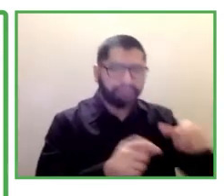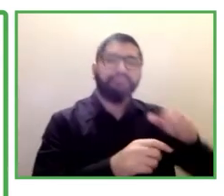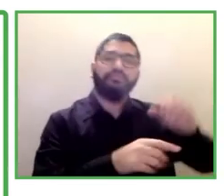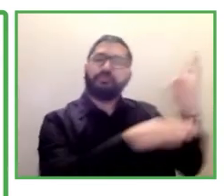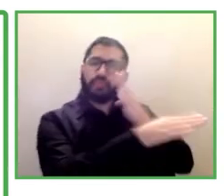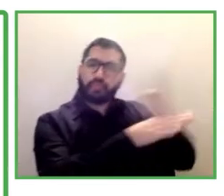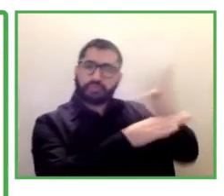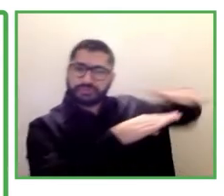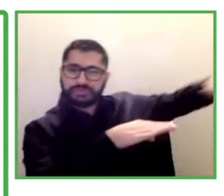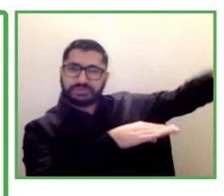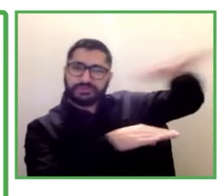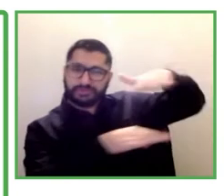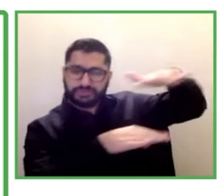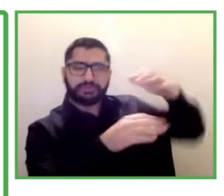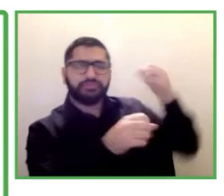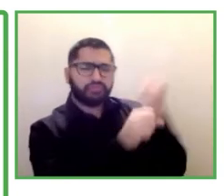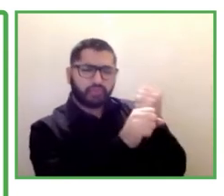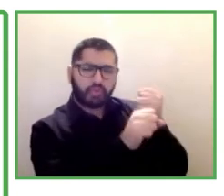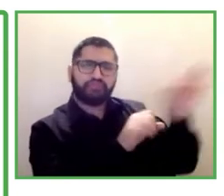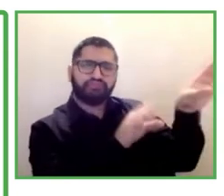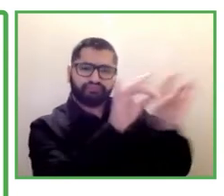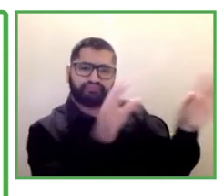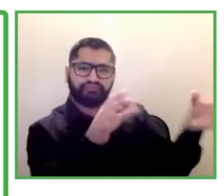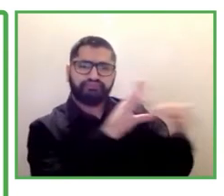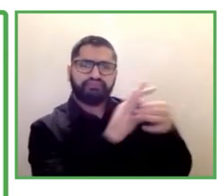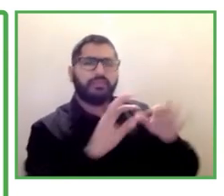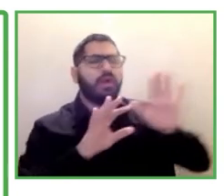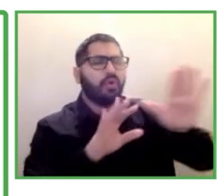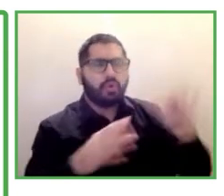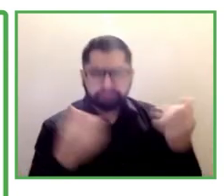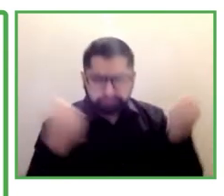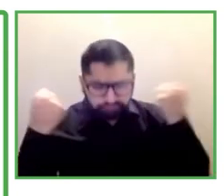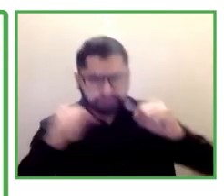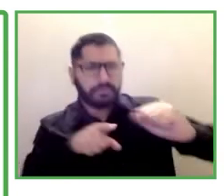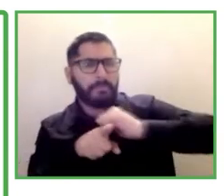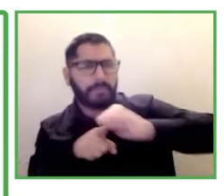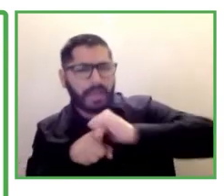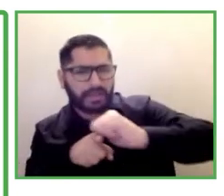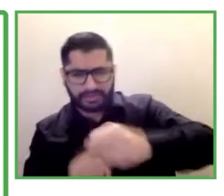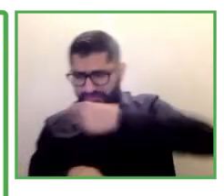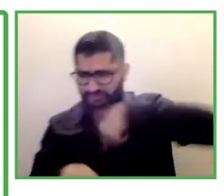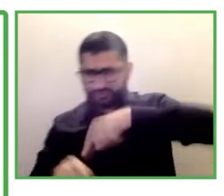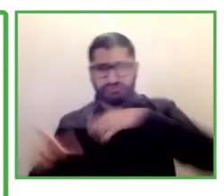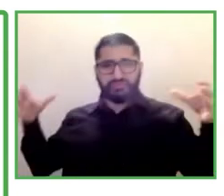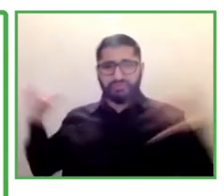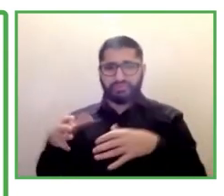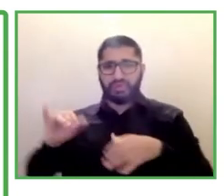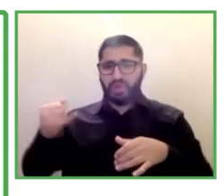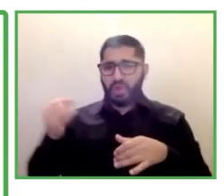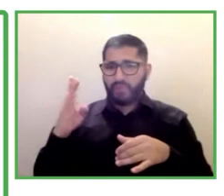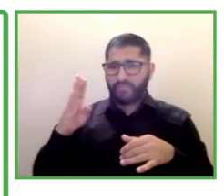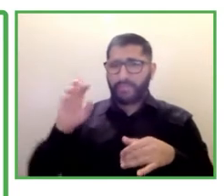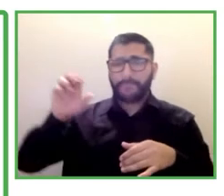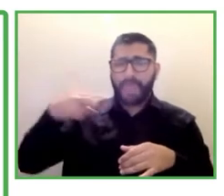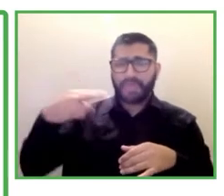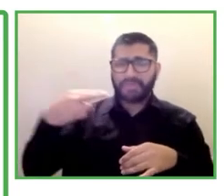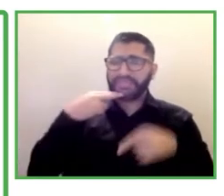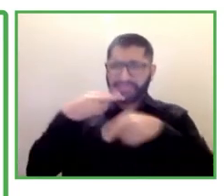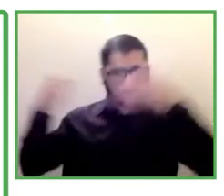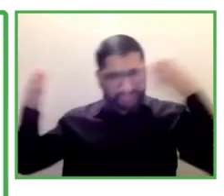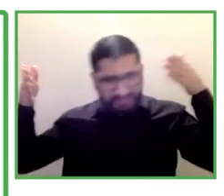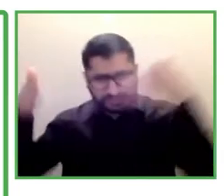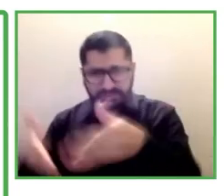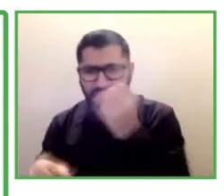JobPath es que realmente nosotros nos enfocamos en cada individuo y en sus habilidades de vida, porque nos parece que ahí hay